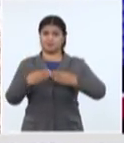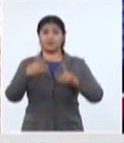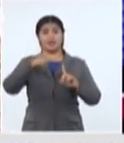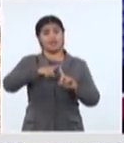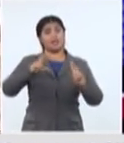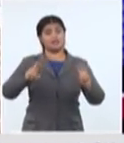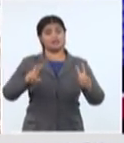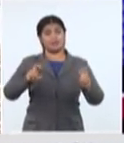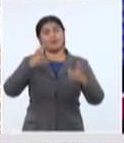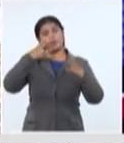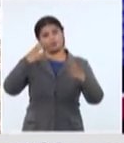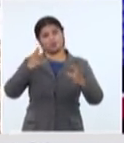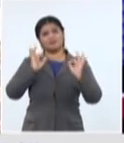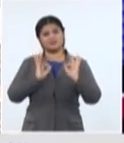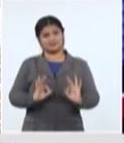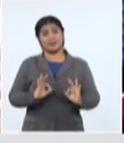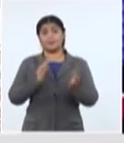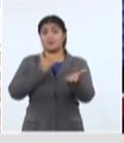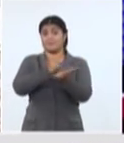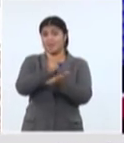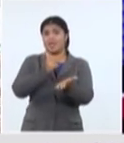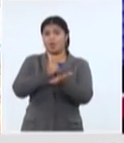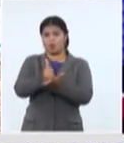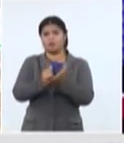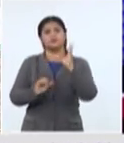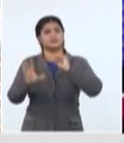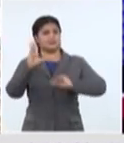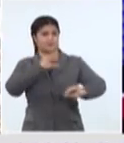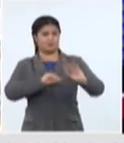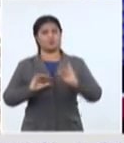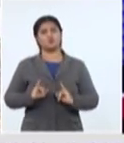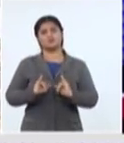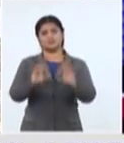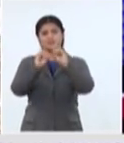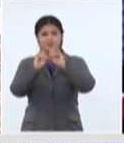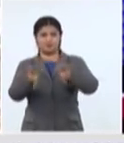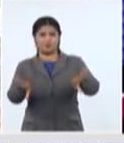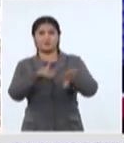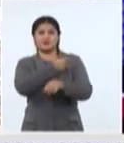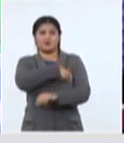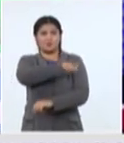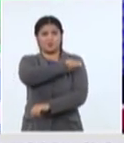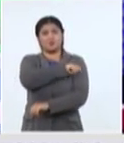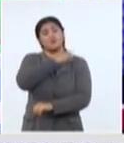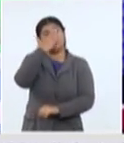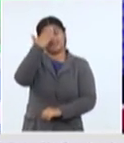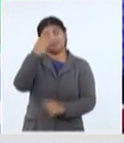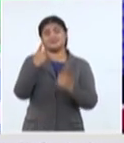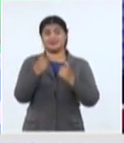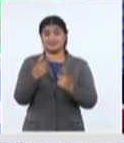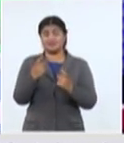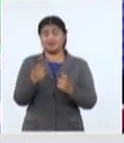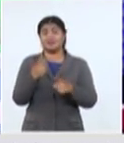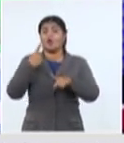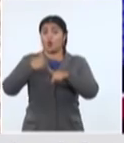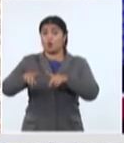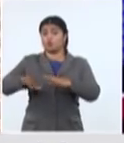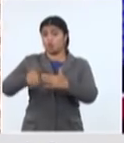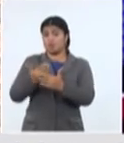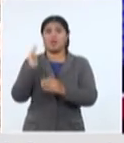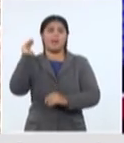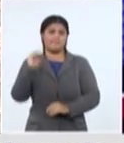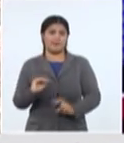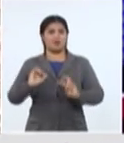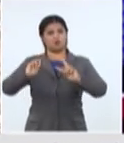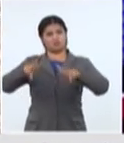también cómo ha impactado la enfermedad en pacientes con cáncer. Las gracias y ojalá la tengamos en otro momento para compartir otras experiencias.